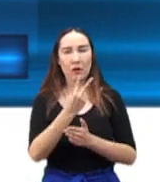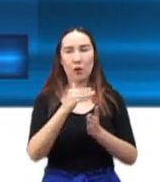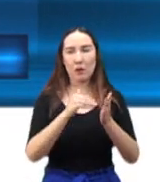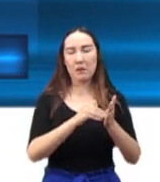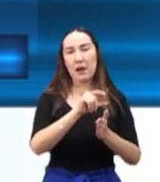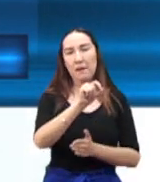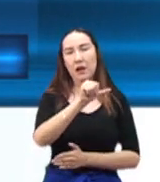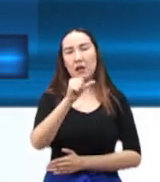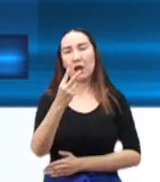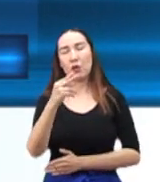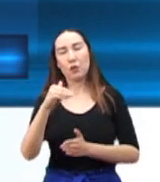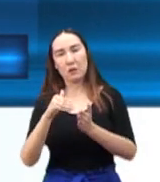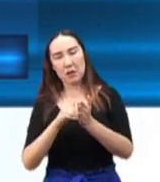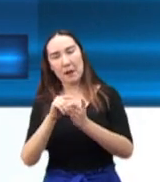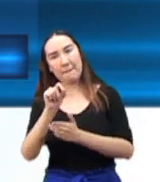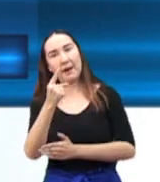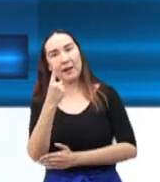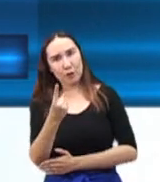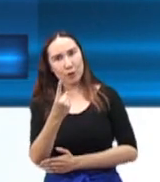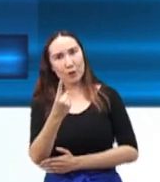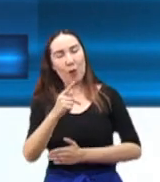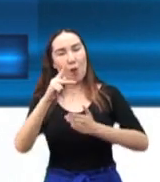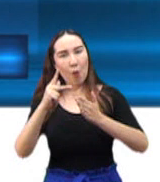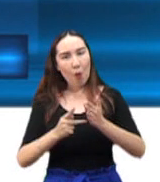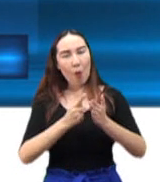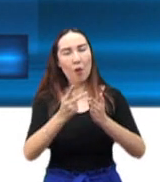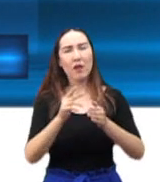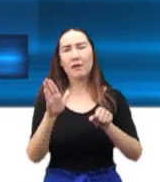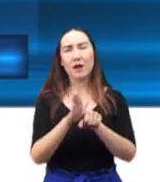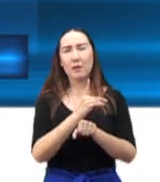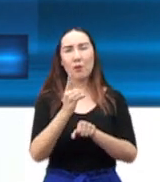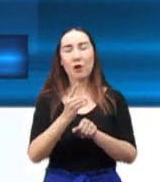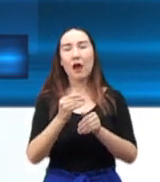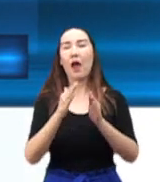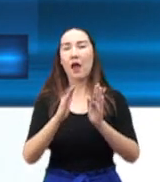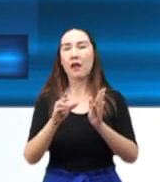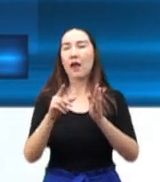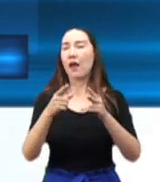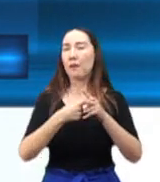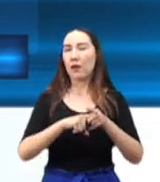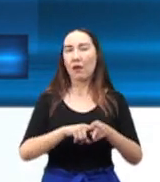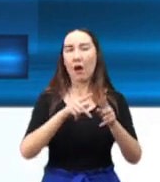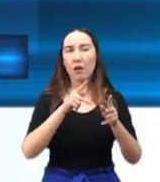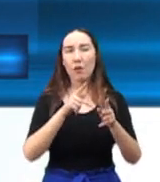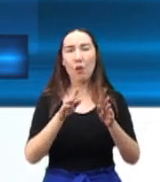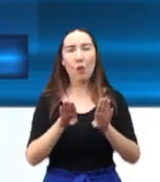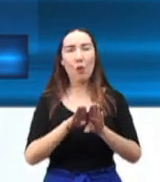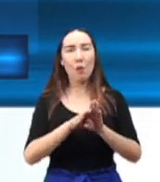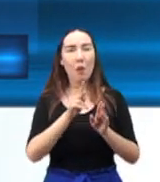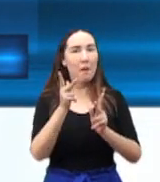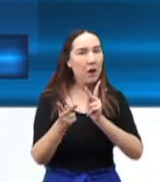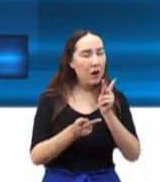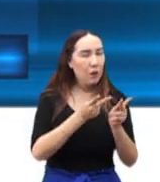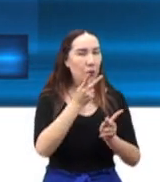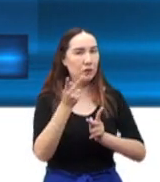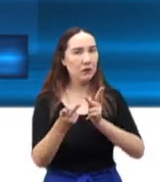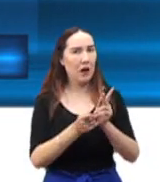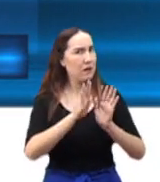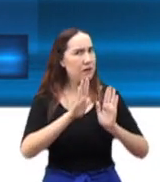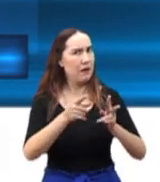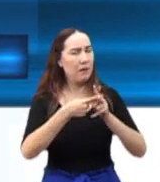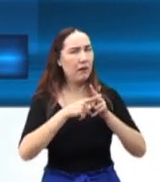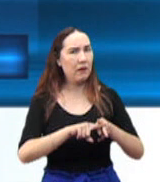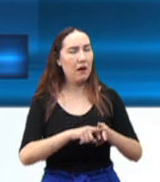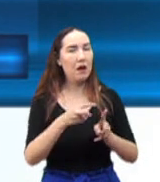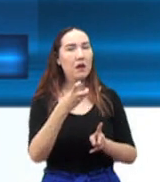2020-2021. ¿Por qué retomados? Porque ya habíamos arrancado el proceso de consulta. Y al haber arrancado el proceso de consulta,